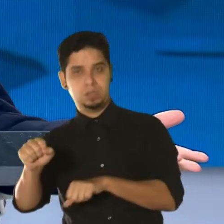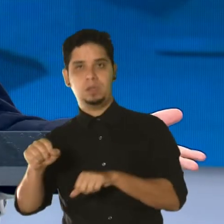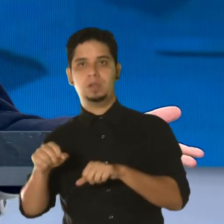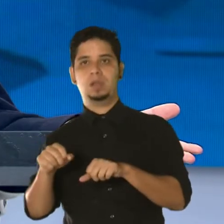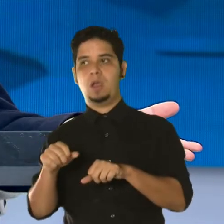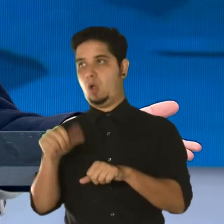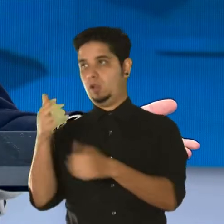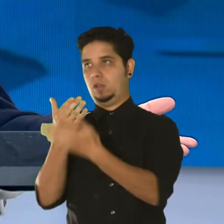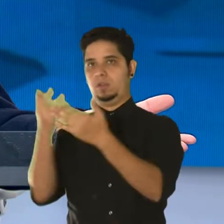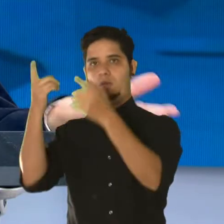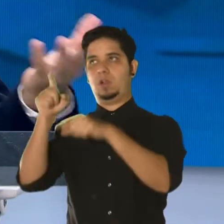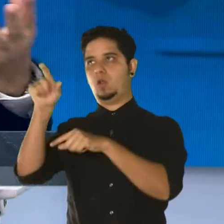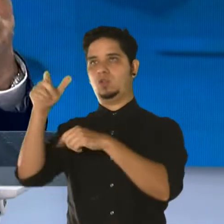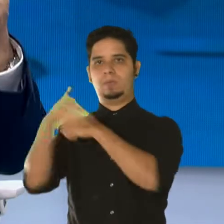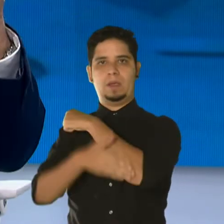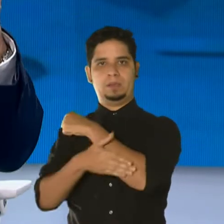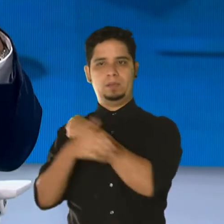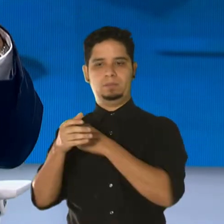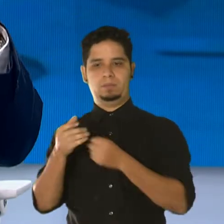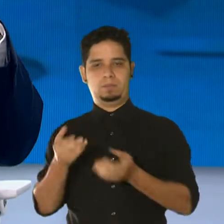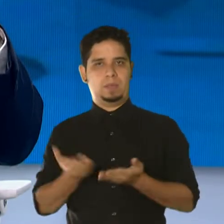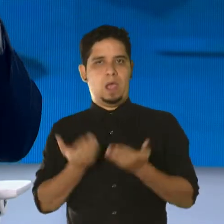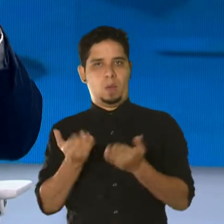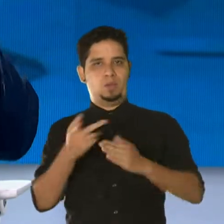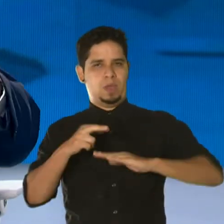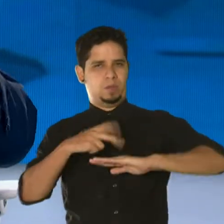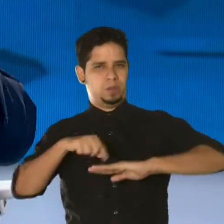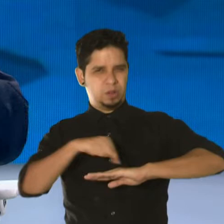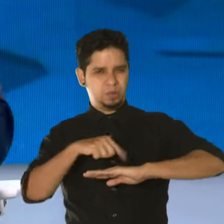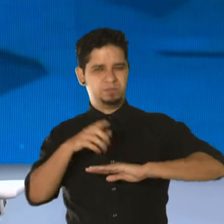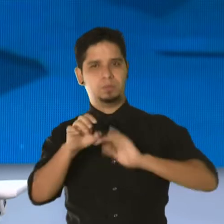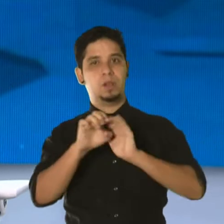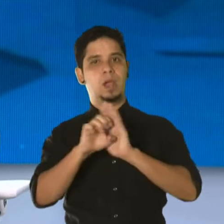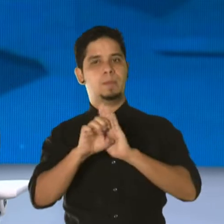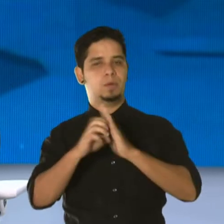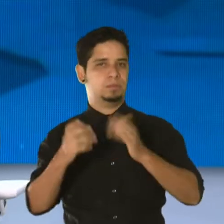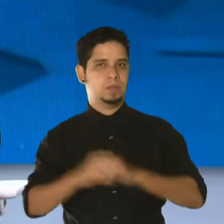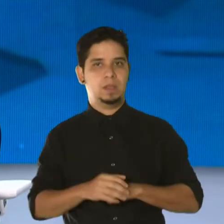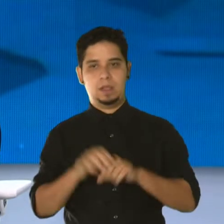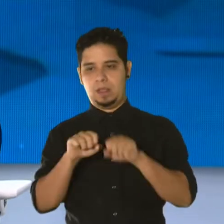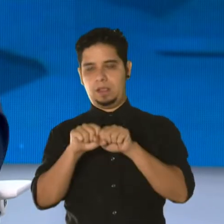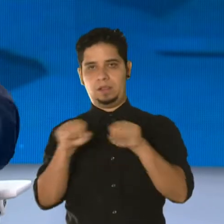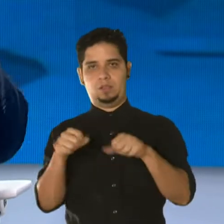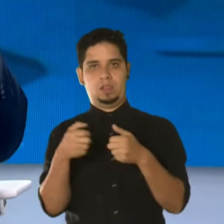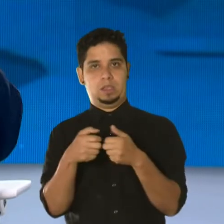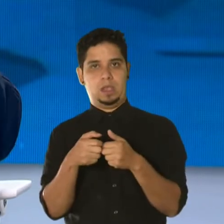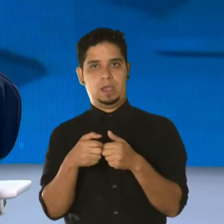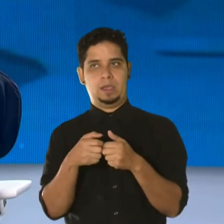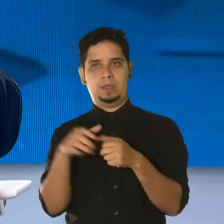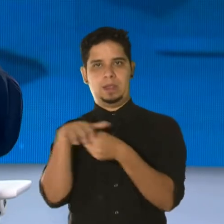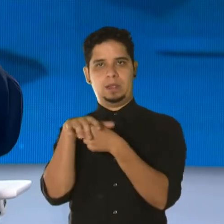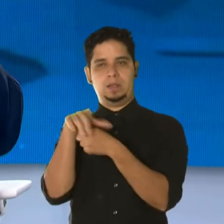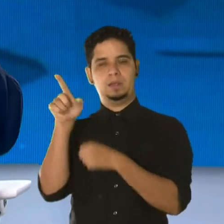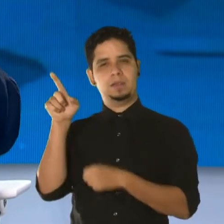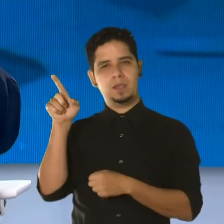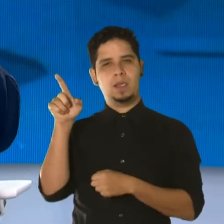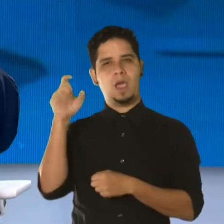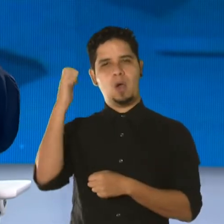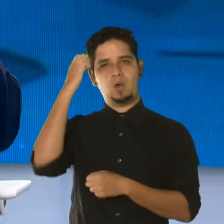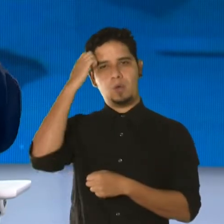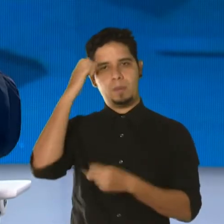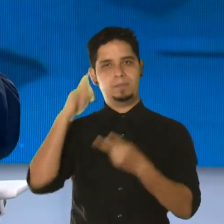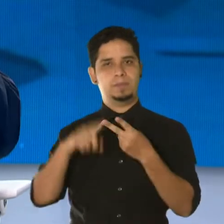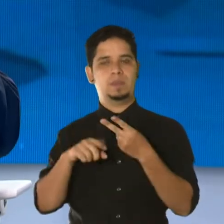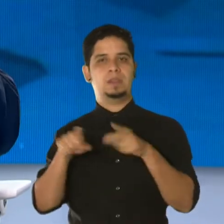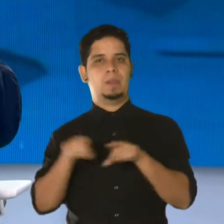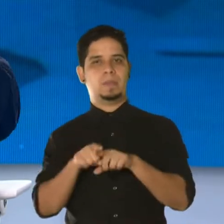oportunidades para Puerto Rico, por ejemplo, inclusive ahora mismo la situación energética en Europa, y mucho de la situación de manufactura en